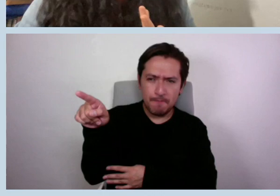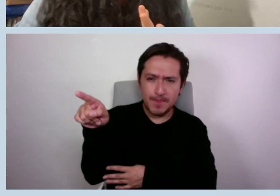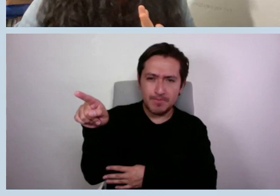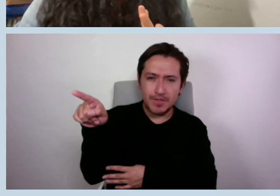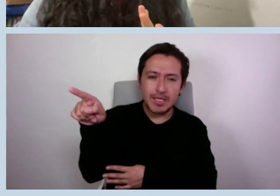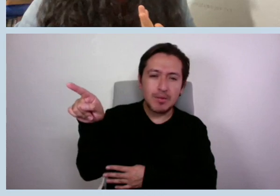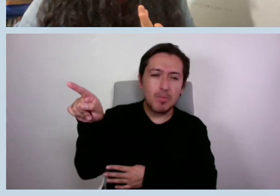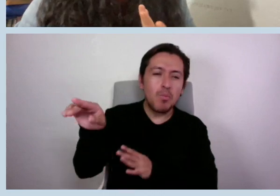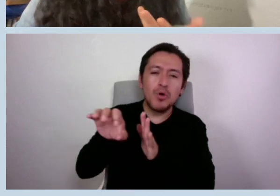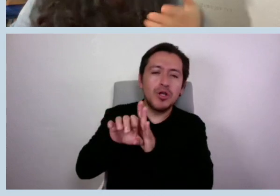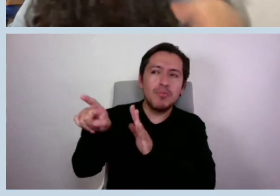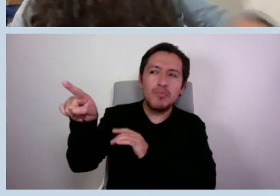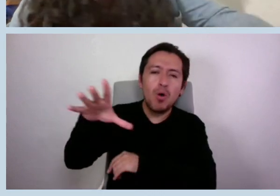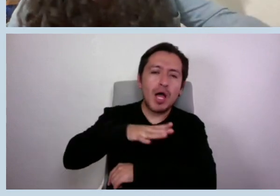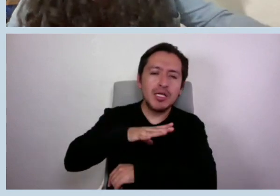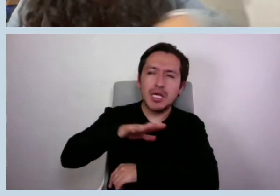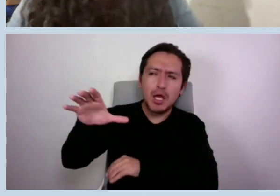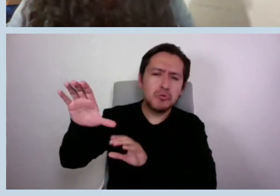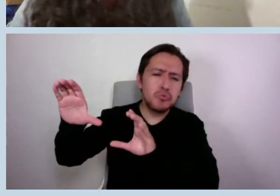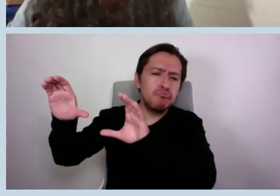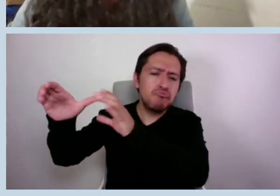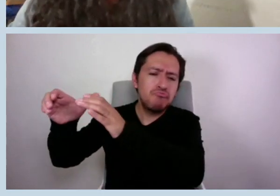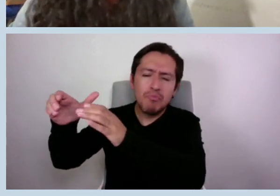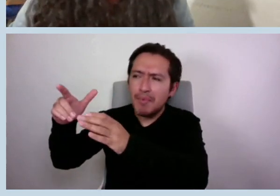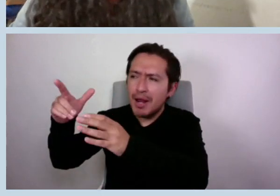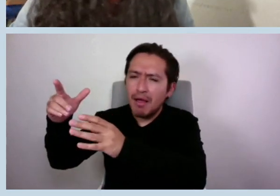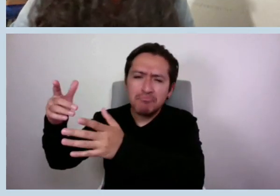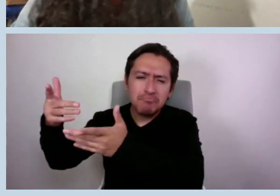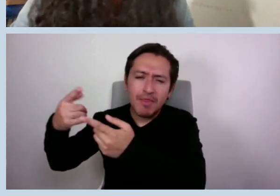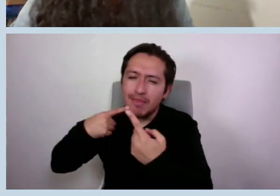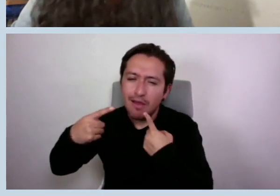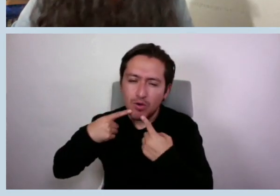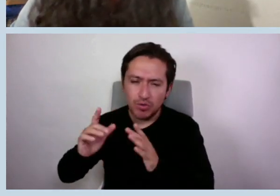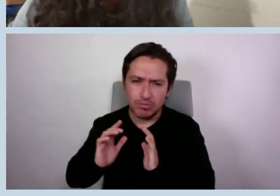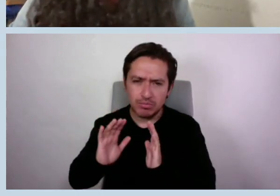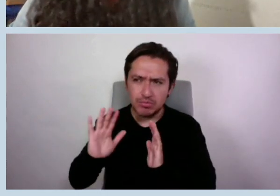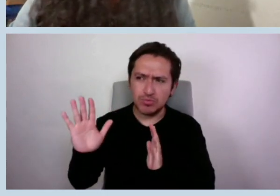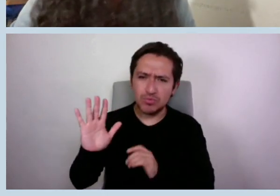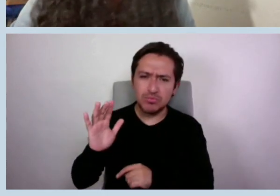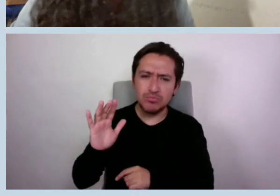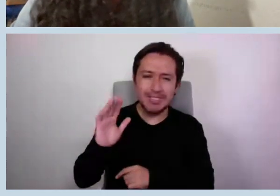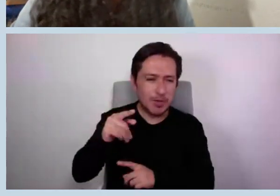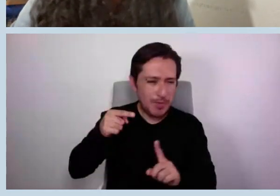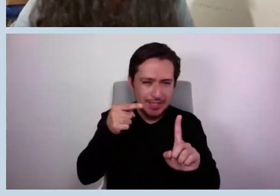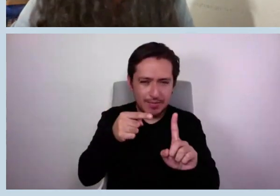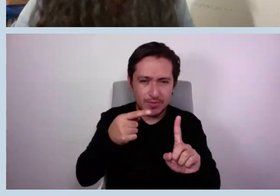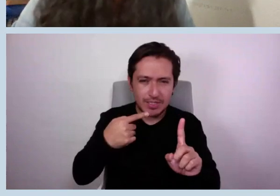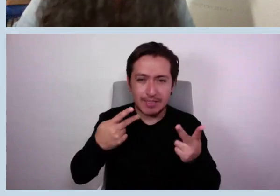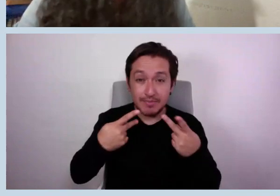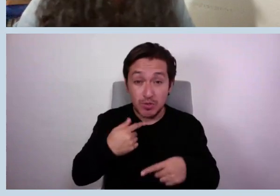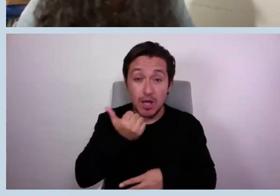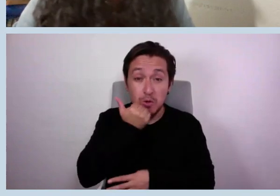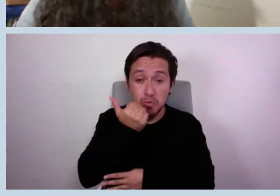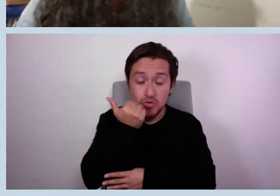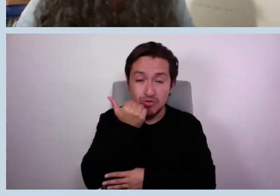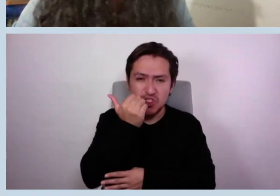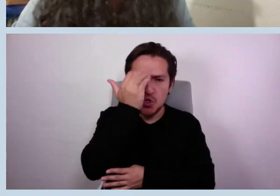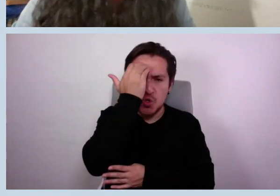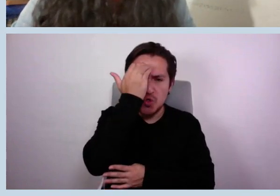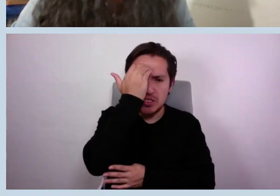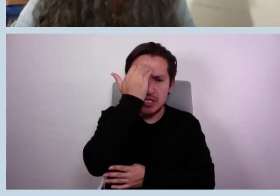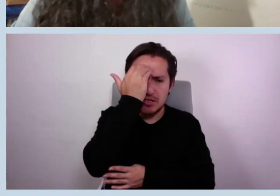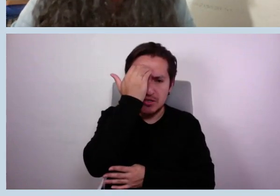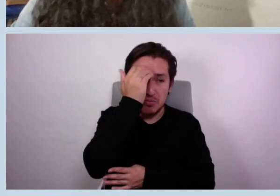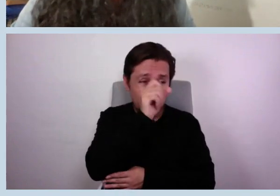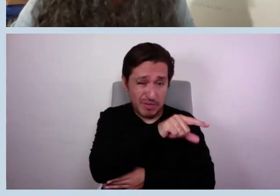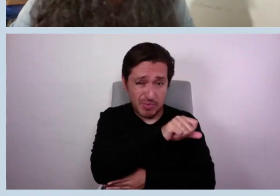entonces también caracteriza apuntes el Buscar que las estudiantes los estudiantes los estudiantes conozcan otros referentes